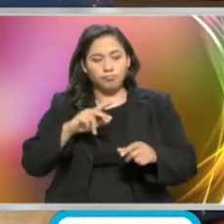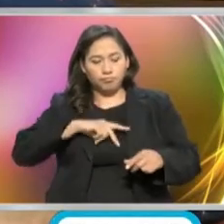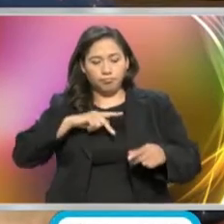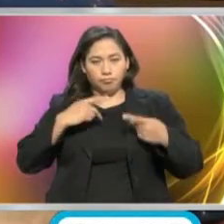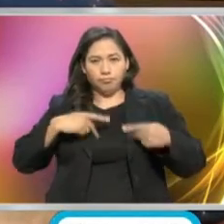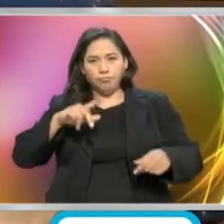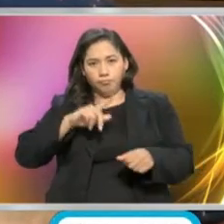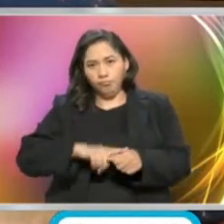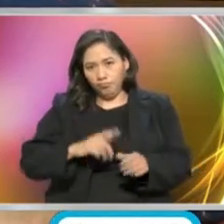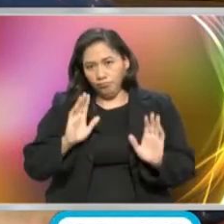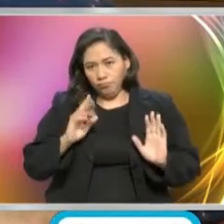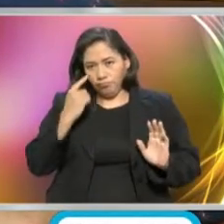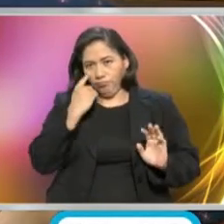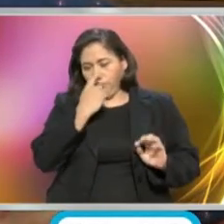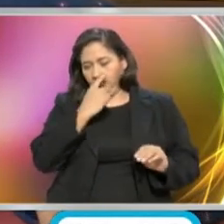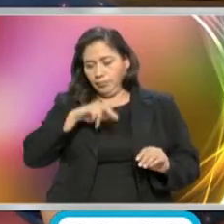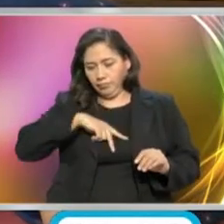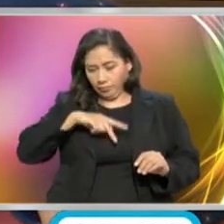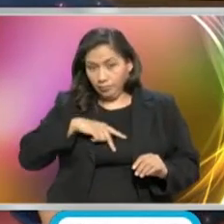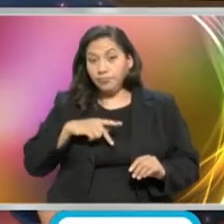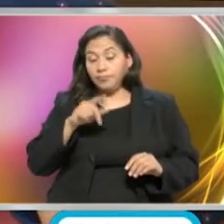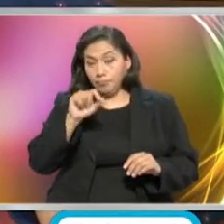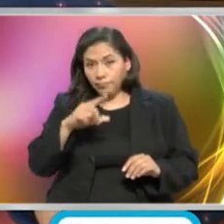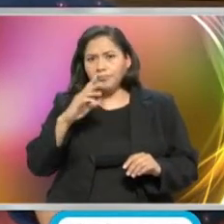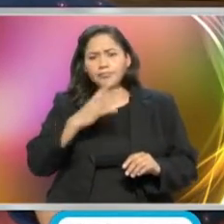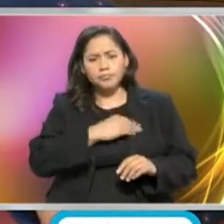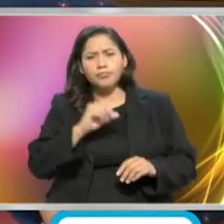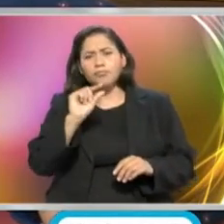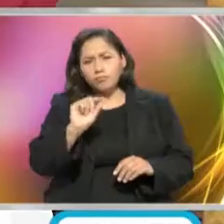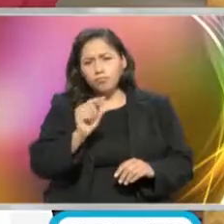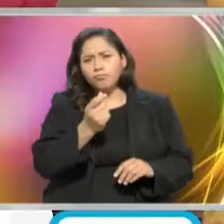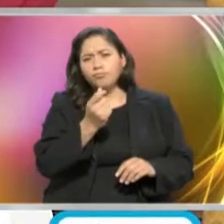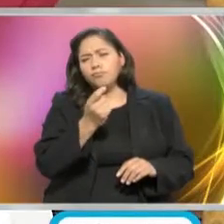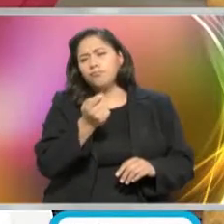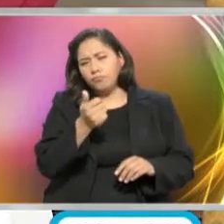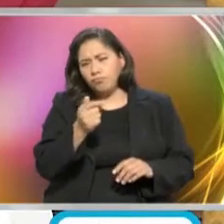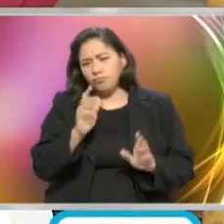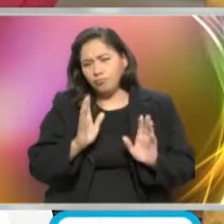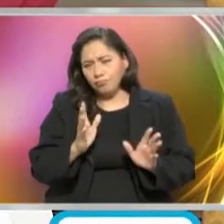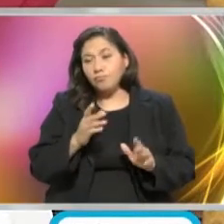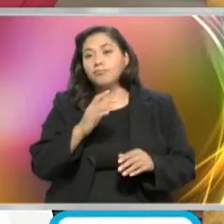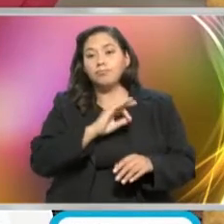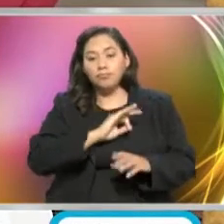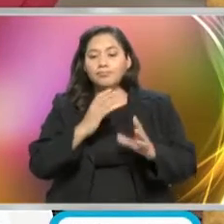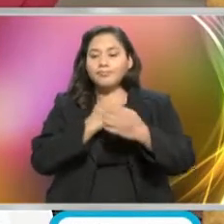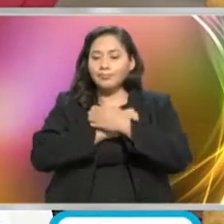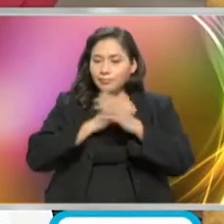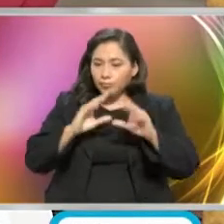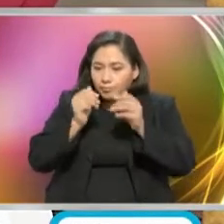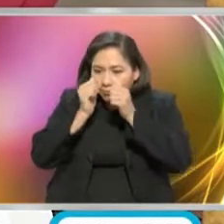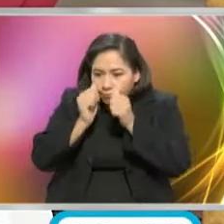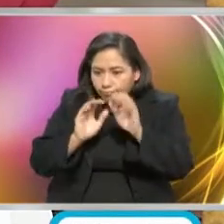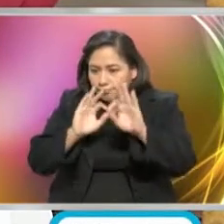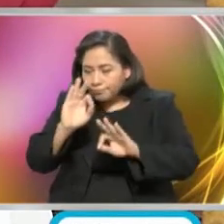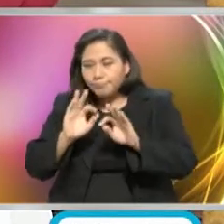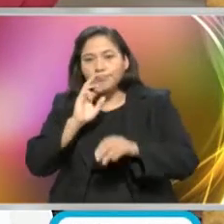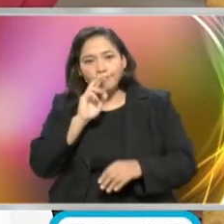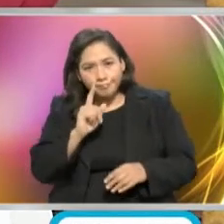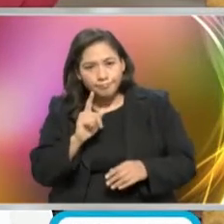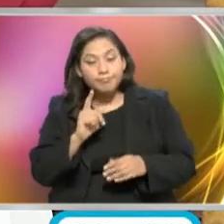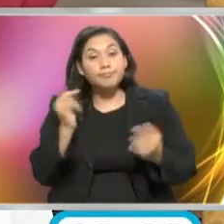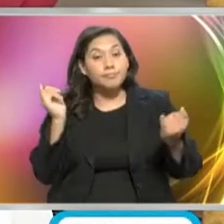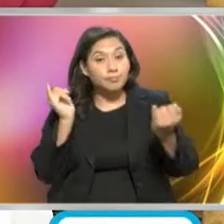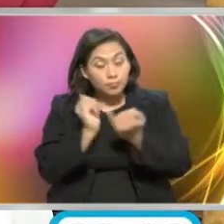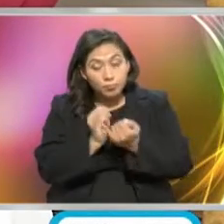personal y pues sí, como pues ya se tienen menos hijos, ¿no? Yo creo que se pueden educar mejor,